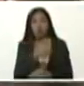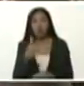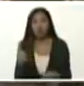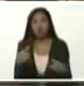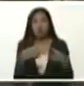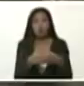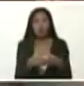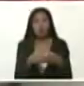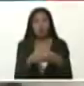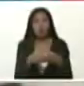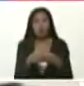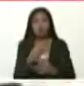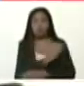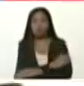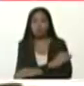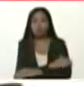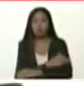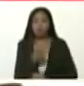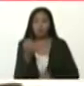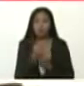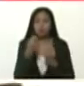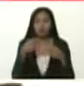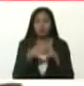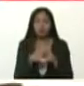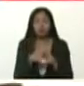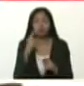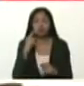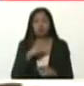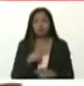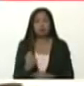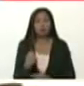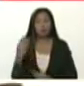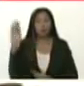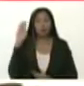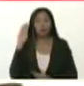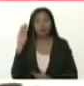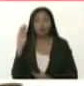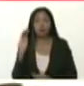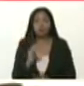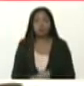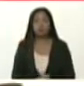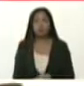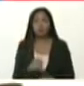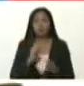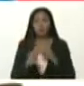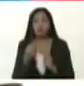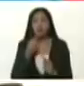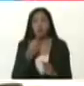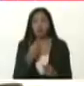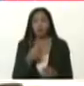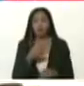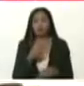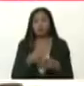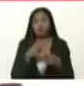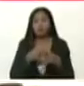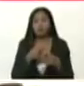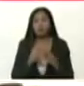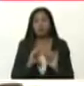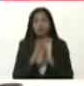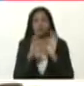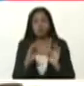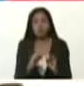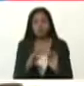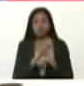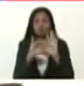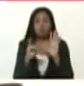mini partidos de la oposición, todo. Era un reto. Alguna gente decía que riesgoso, pero había que hacerlo, es la obligación